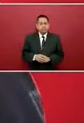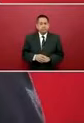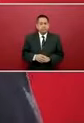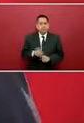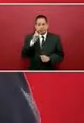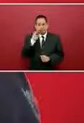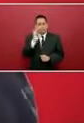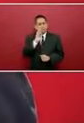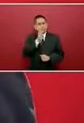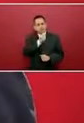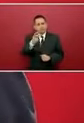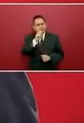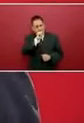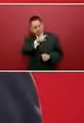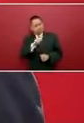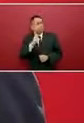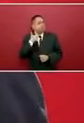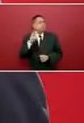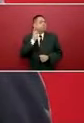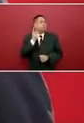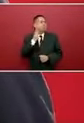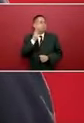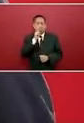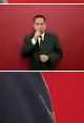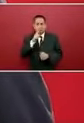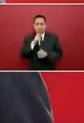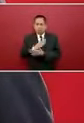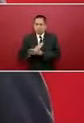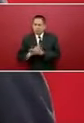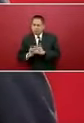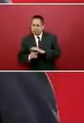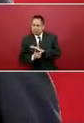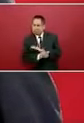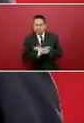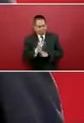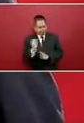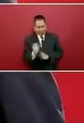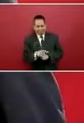si hasta los diputados recibían moches,